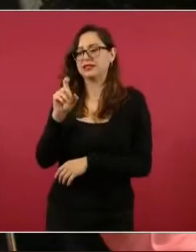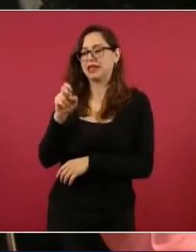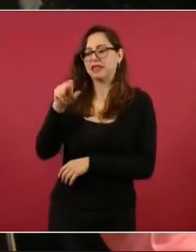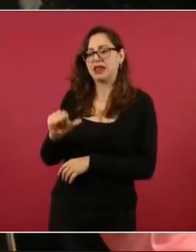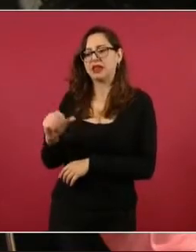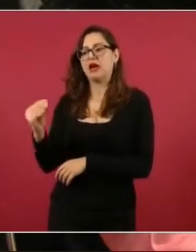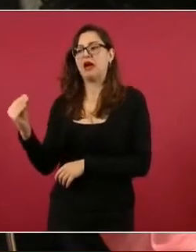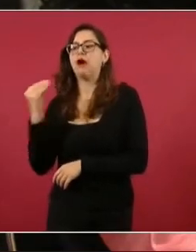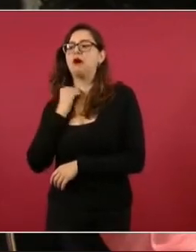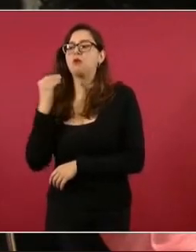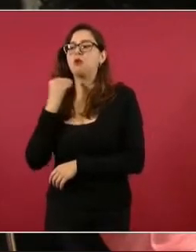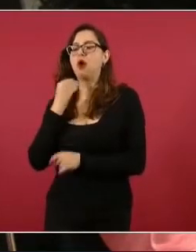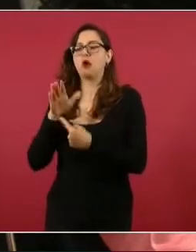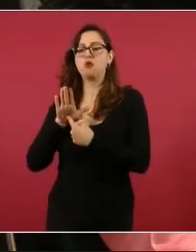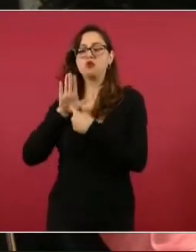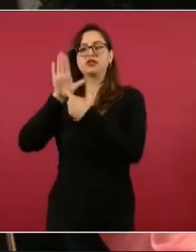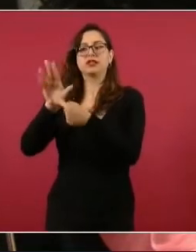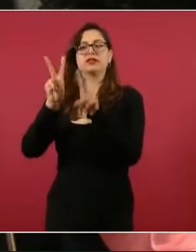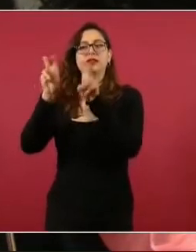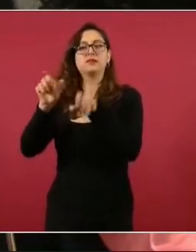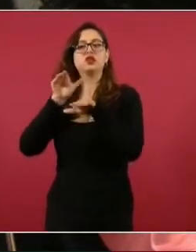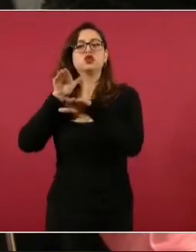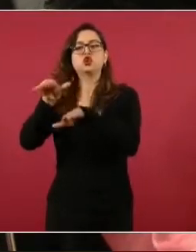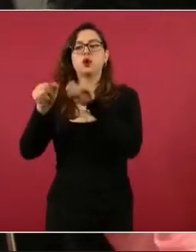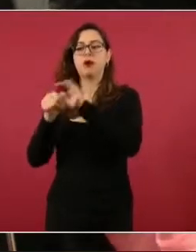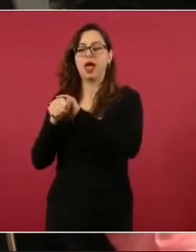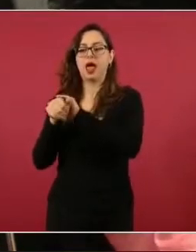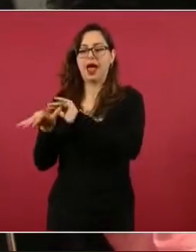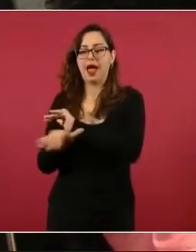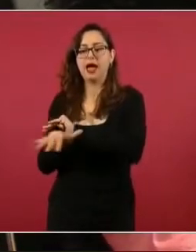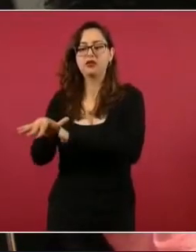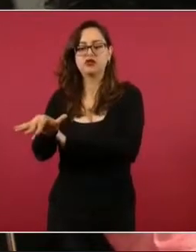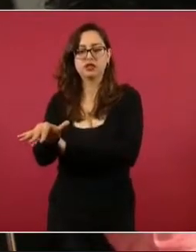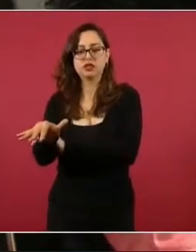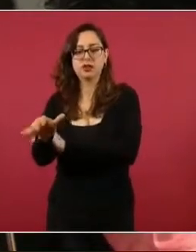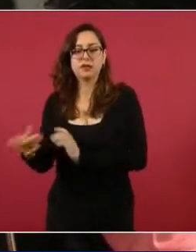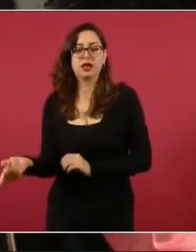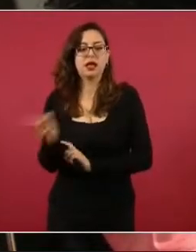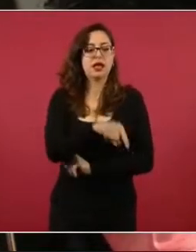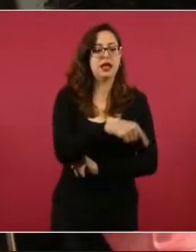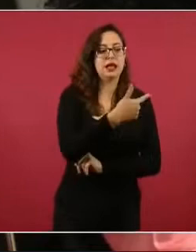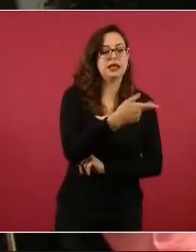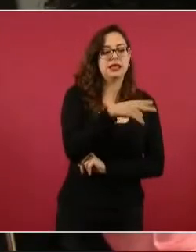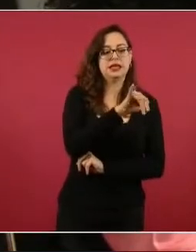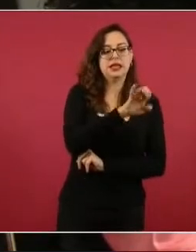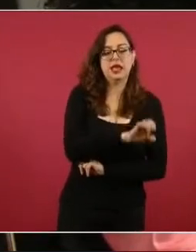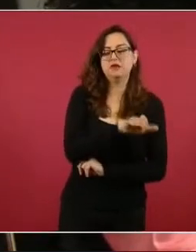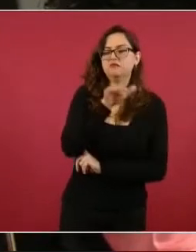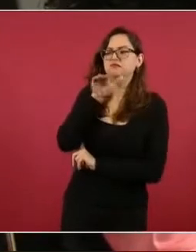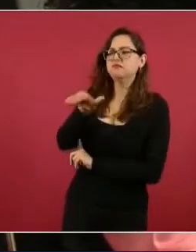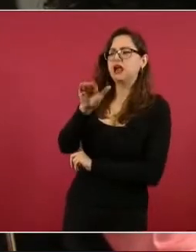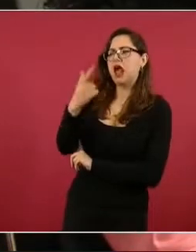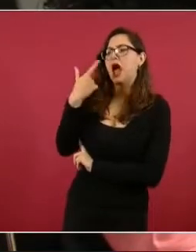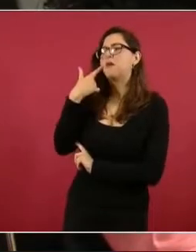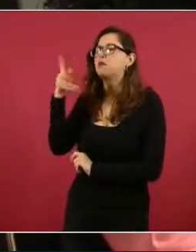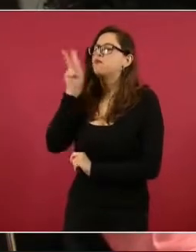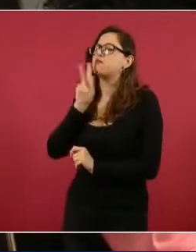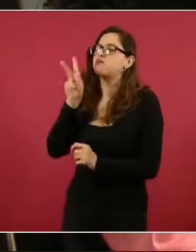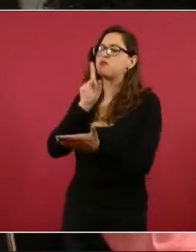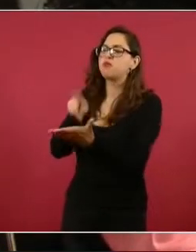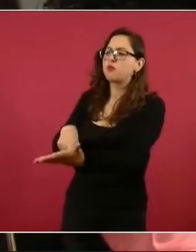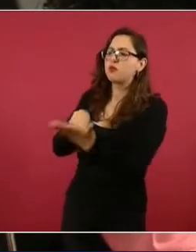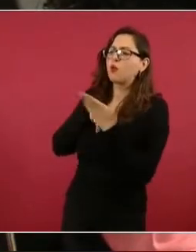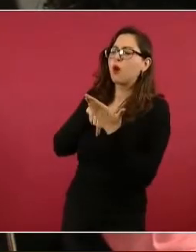El GIEI ha pedido que el Ejército dé las pruebas fidedignas de los mensajes que entregaron para la verdad histórica, ¿no? Y sin embargo